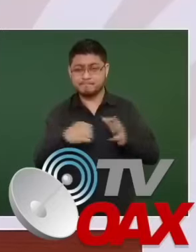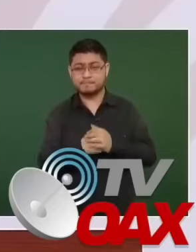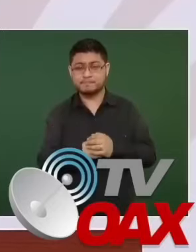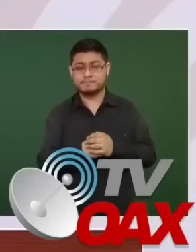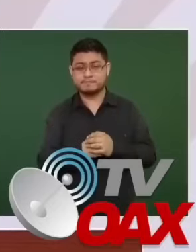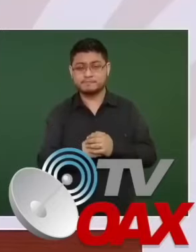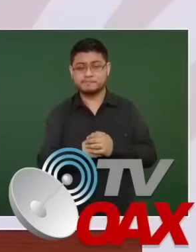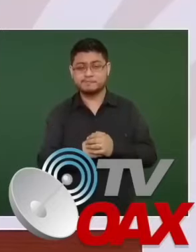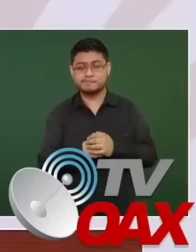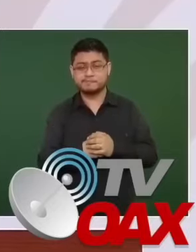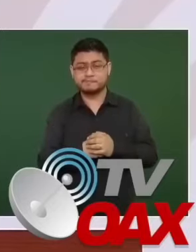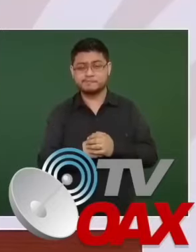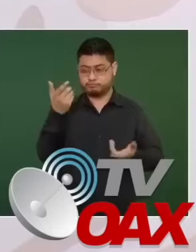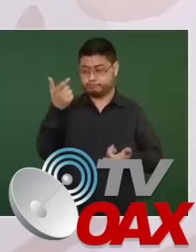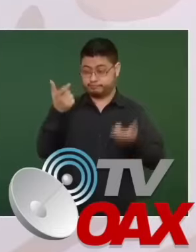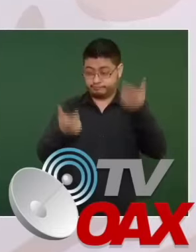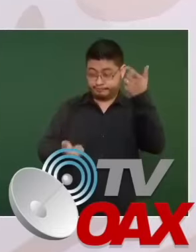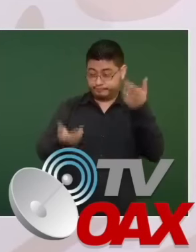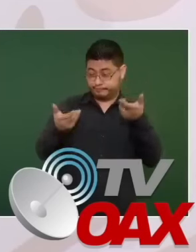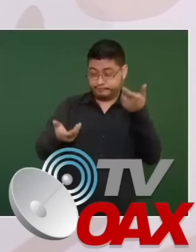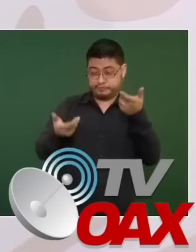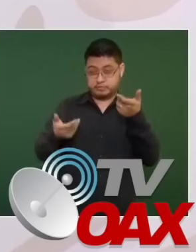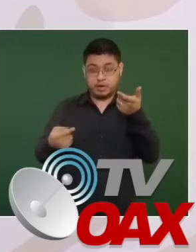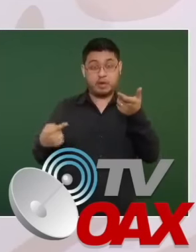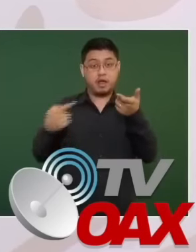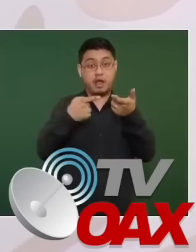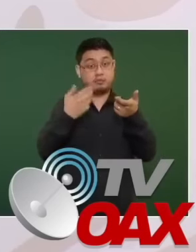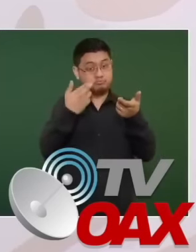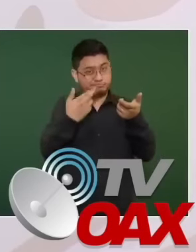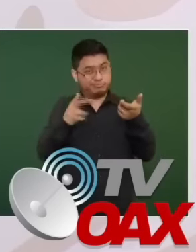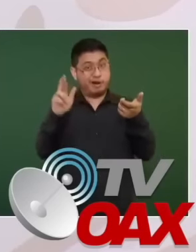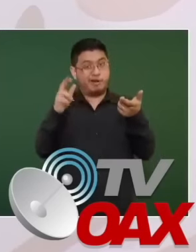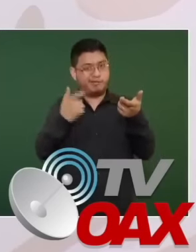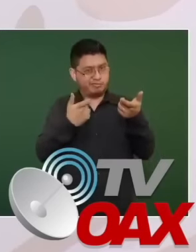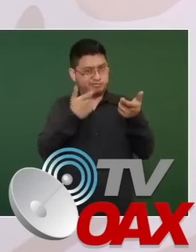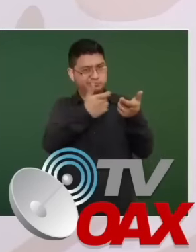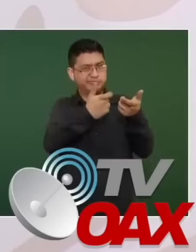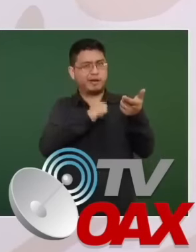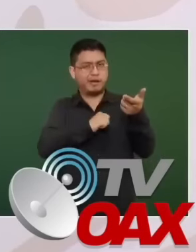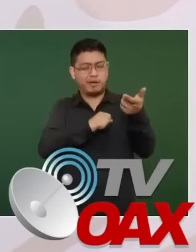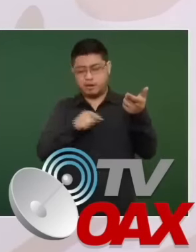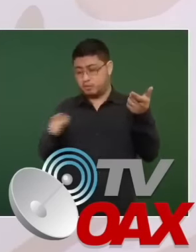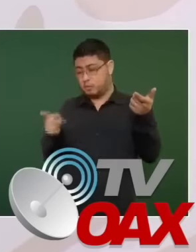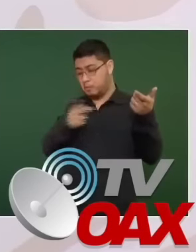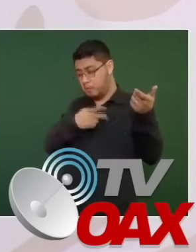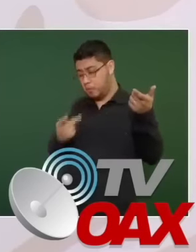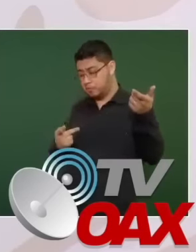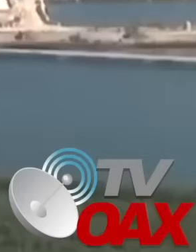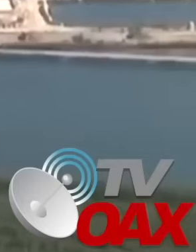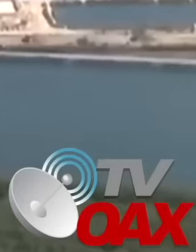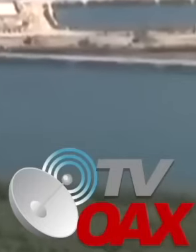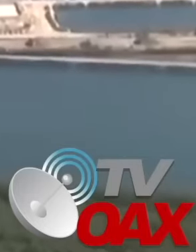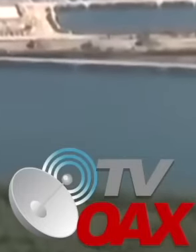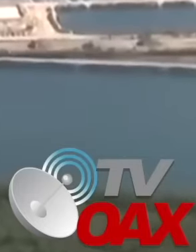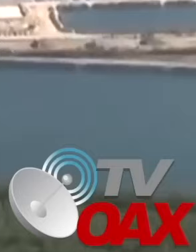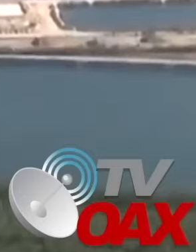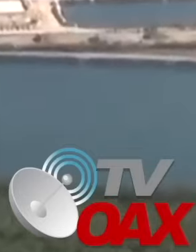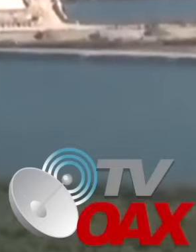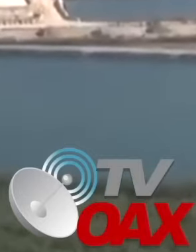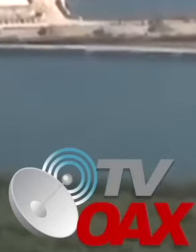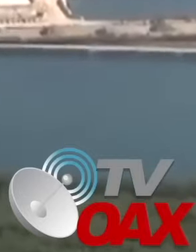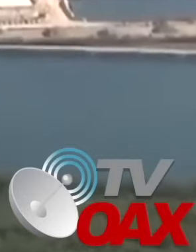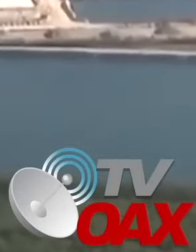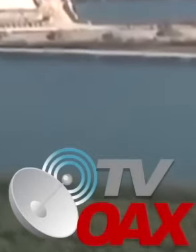advirtió a Calica que si no acepta la oferta del gobierno de México para comprar todos sus terrenos, que